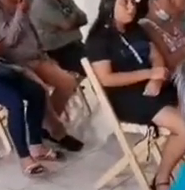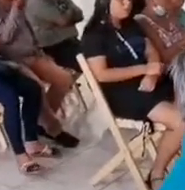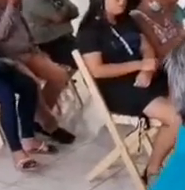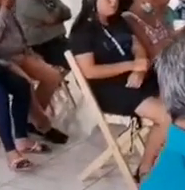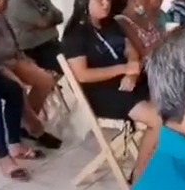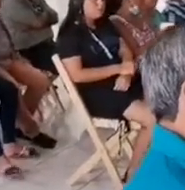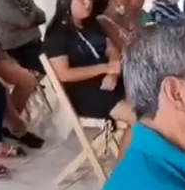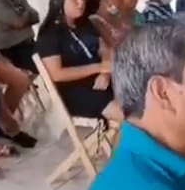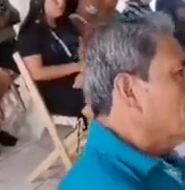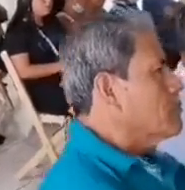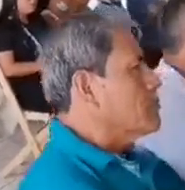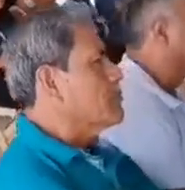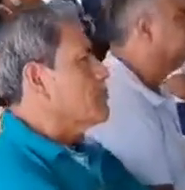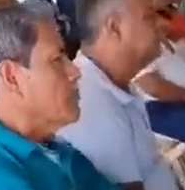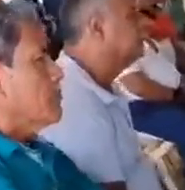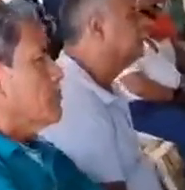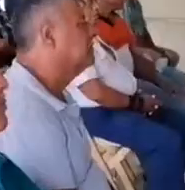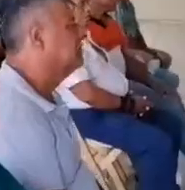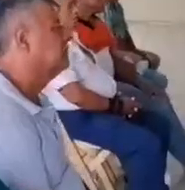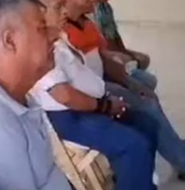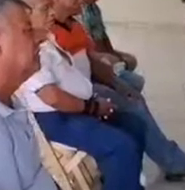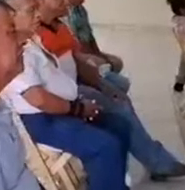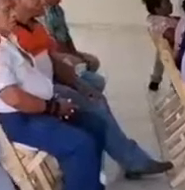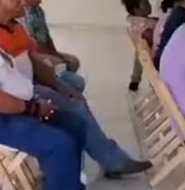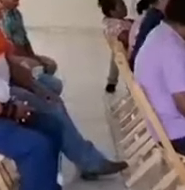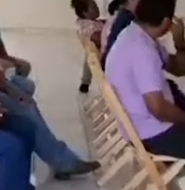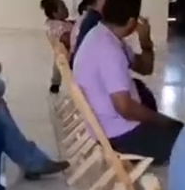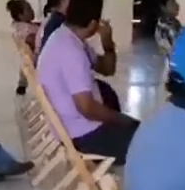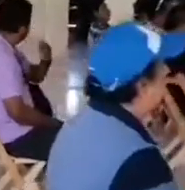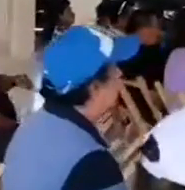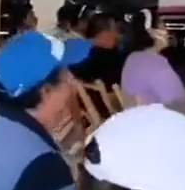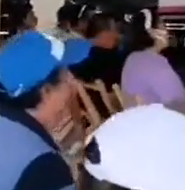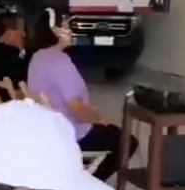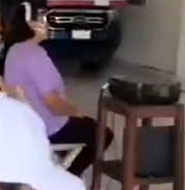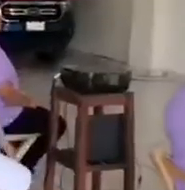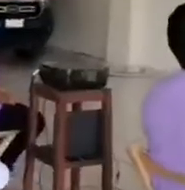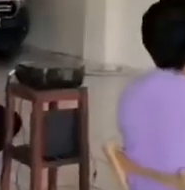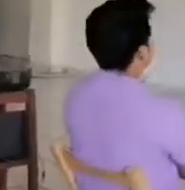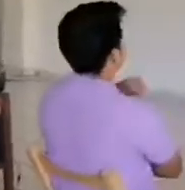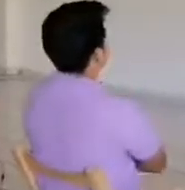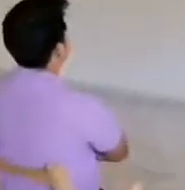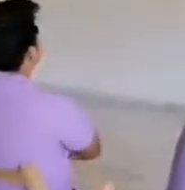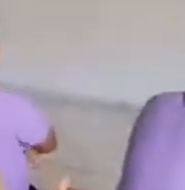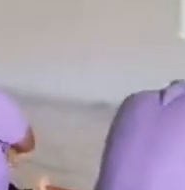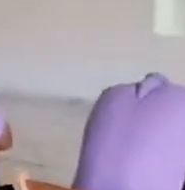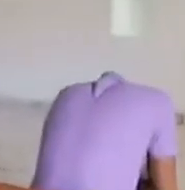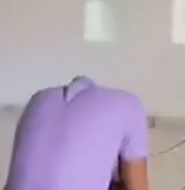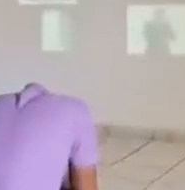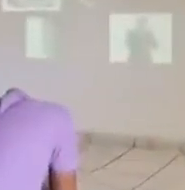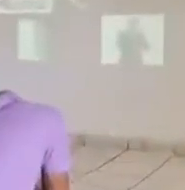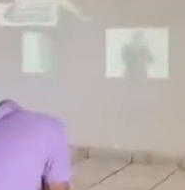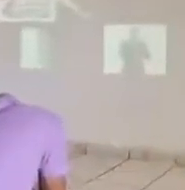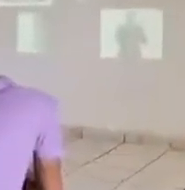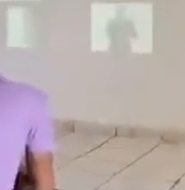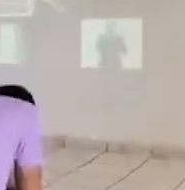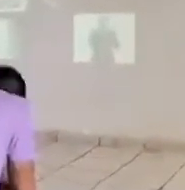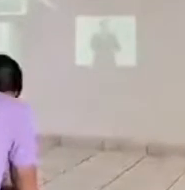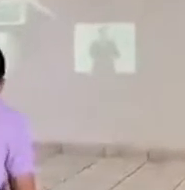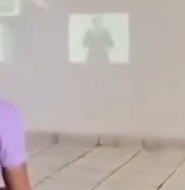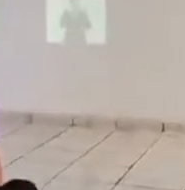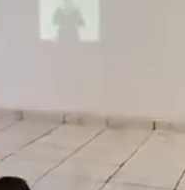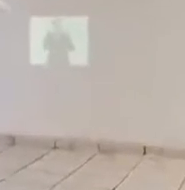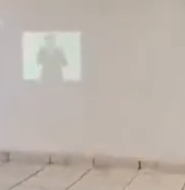Construimos 33 kilómetros nuevos de Metrobús en 3 líneas. Se han sustituido 239